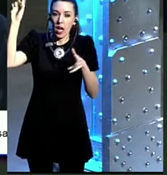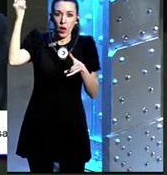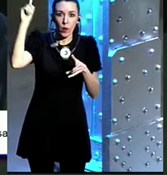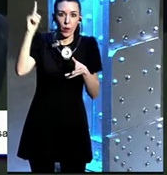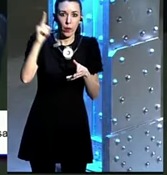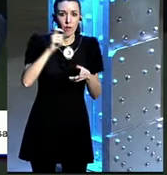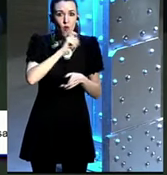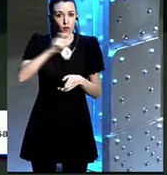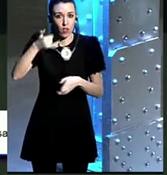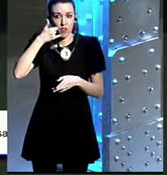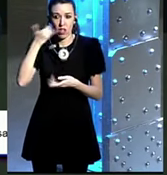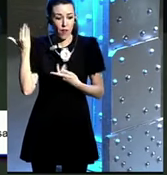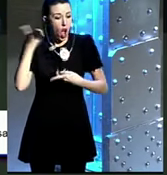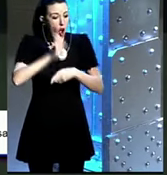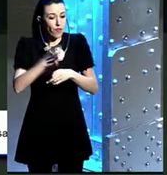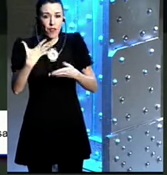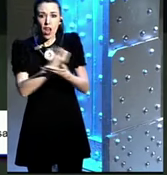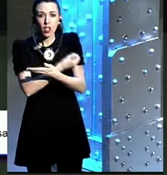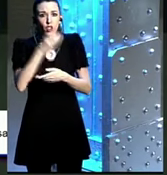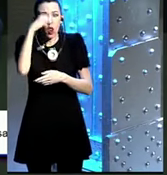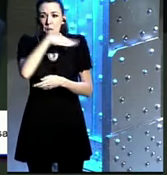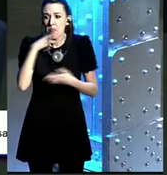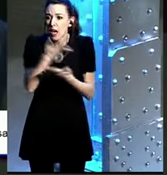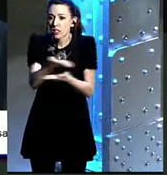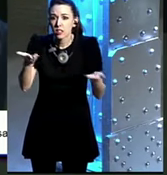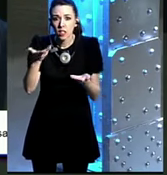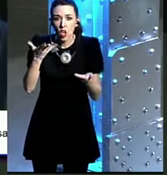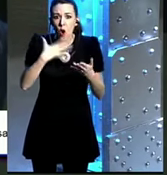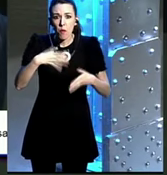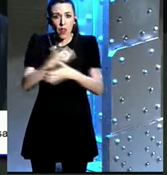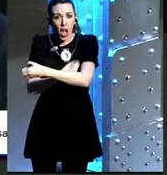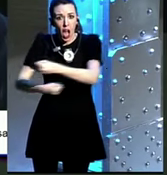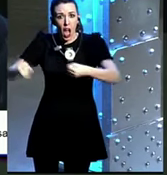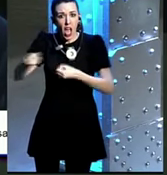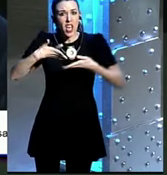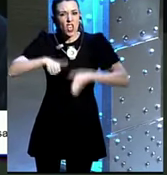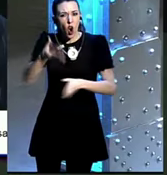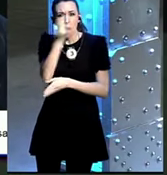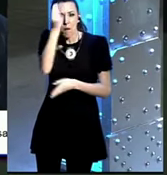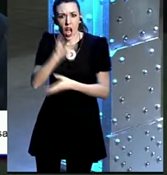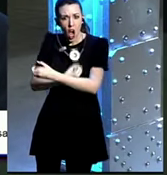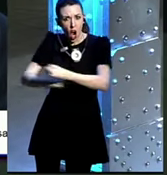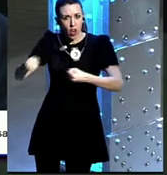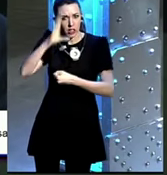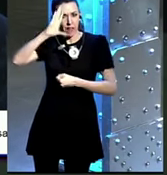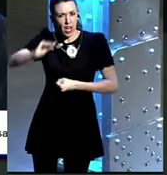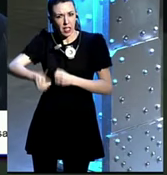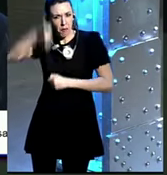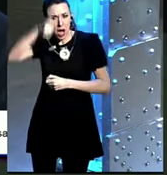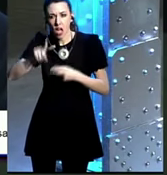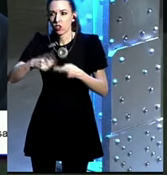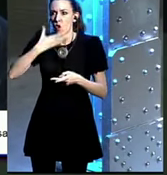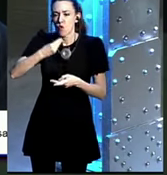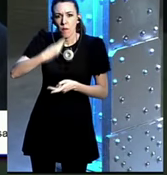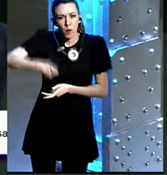el techo de Fundación Telefónica, le ofreciera a todos los padres de esta sala la oportunidad de intercambiar sus hijos por hijos mejores, más inteligentes,